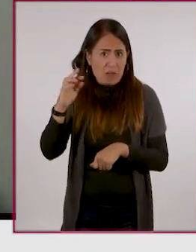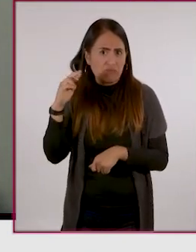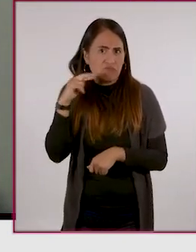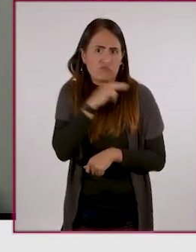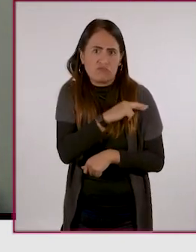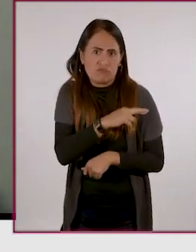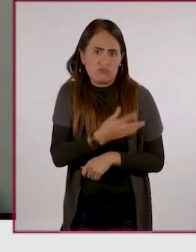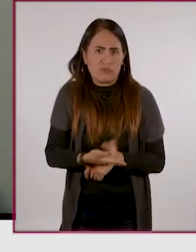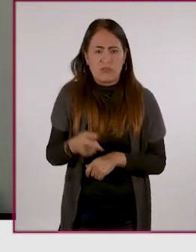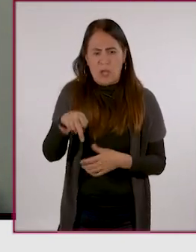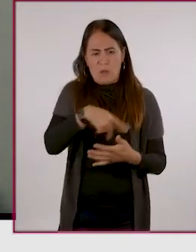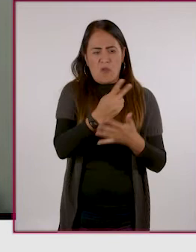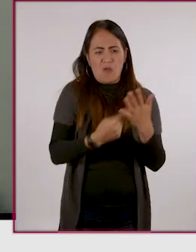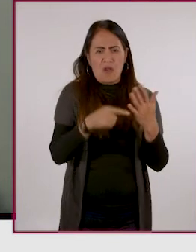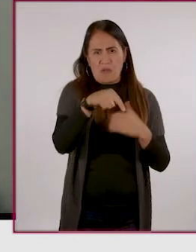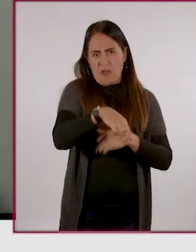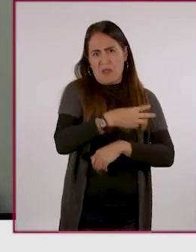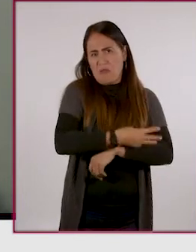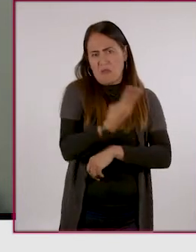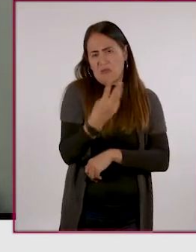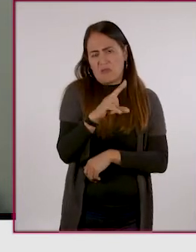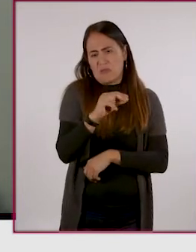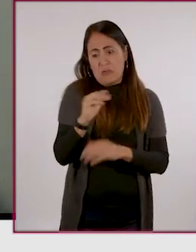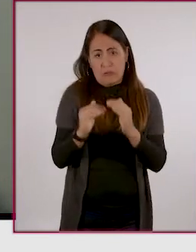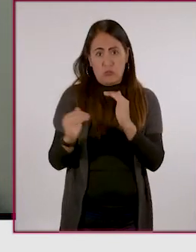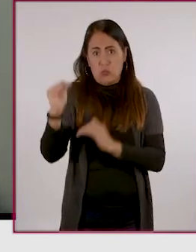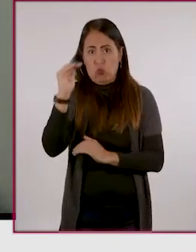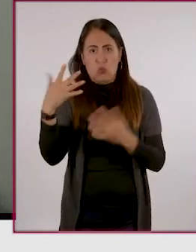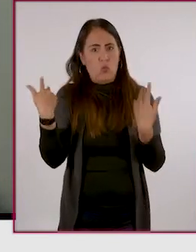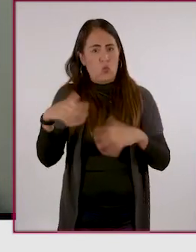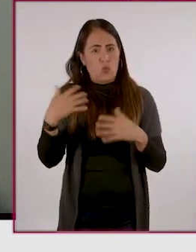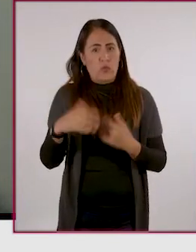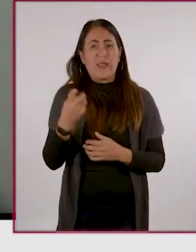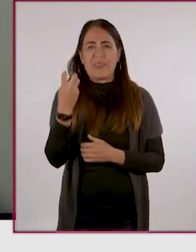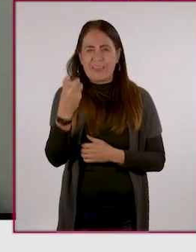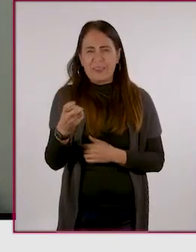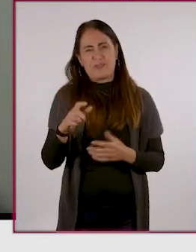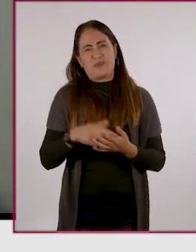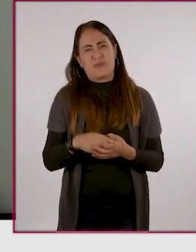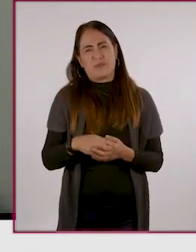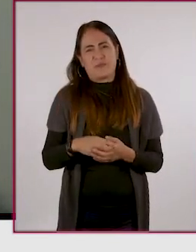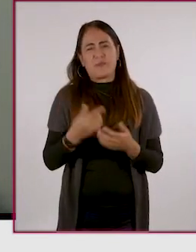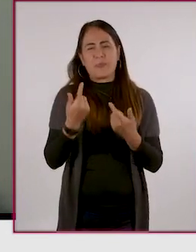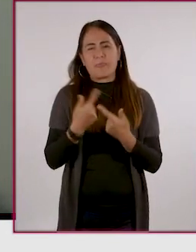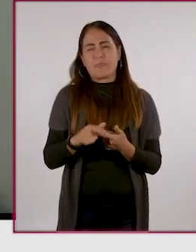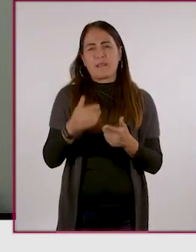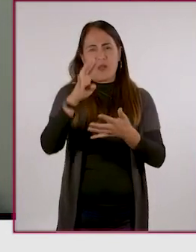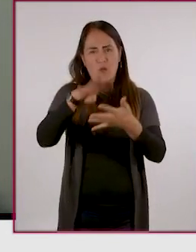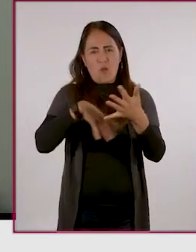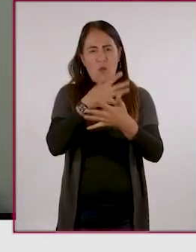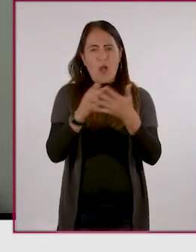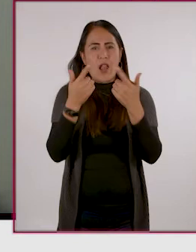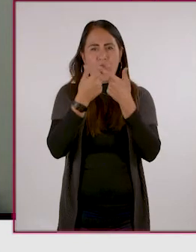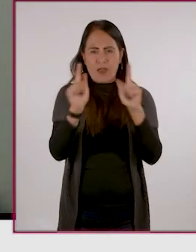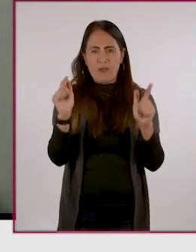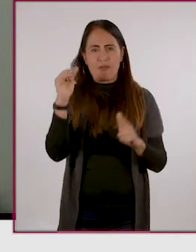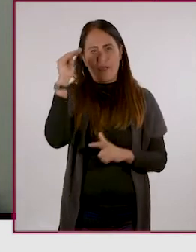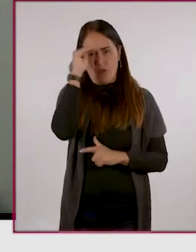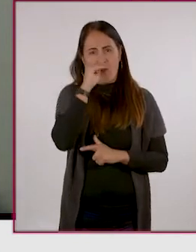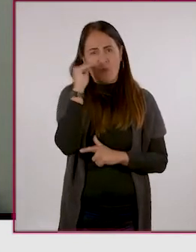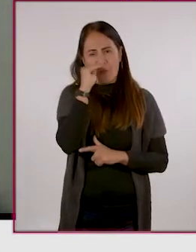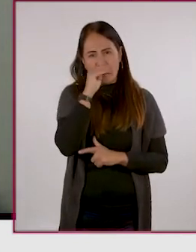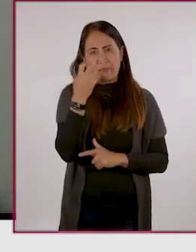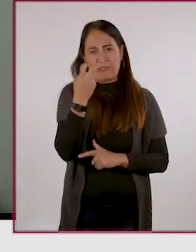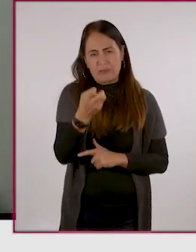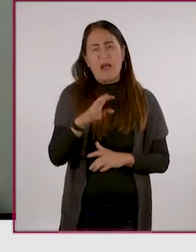rápido que los programas, ¿no? Como Windows. Entonces, esta ventaja de conocer el software libre, bueno, tiene muchas, ¿no? Una es,